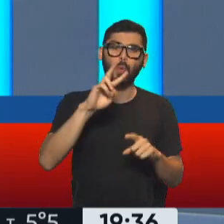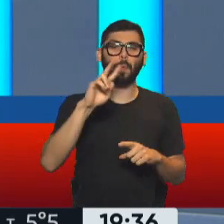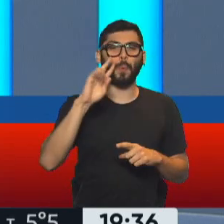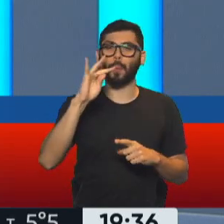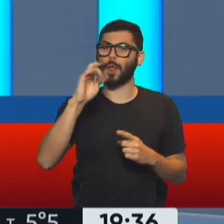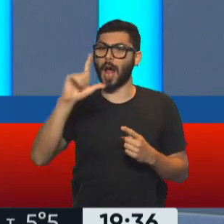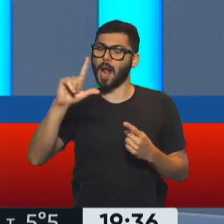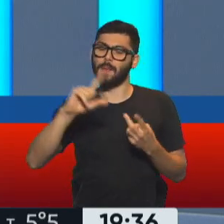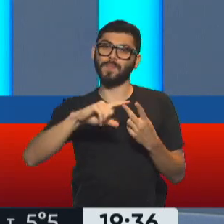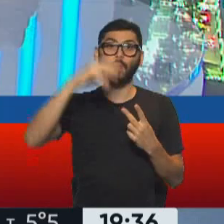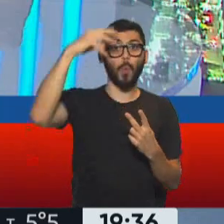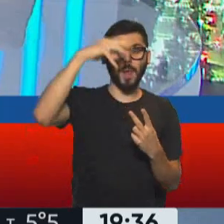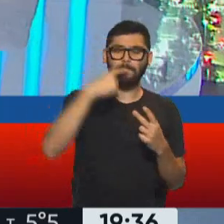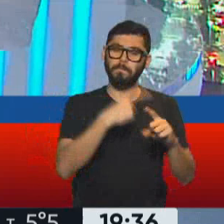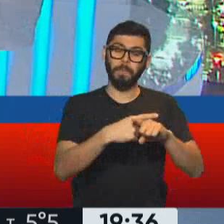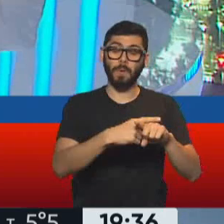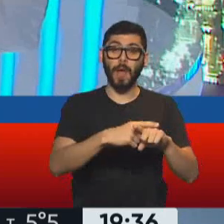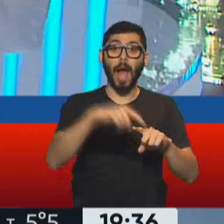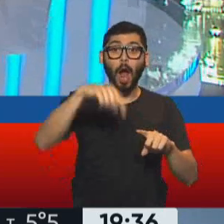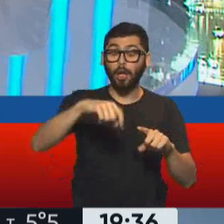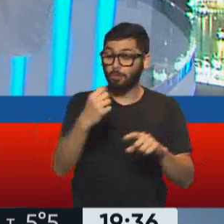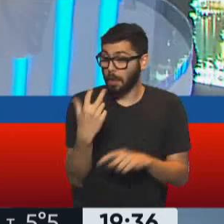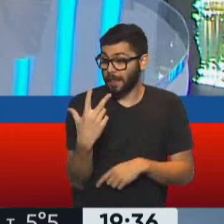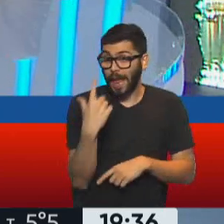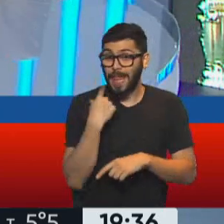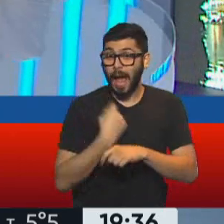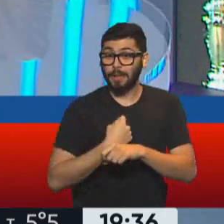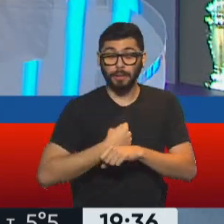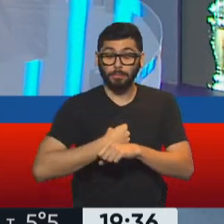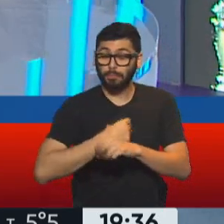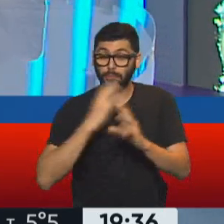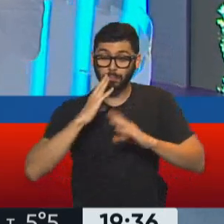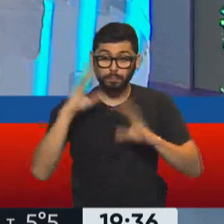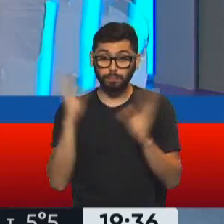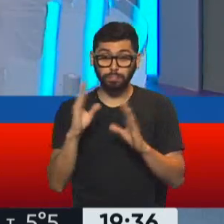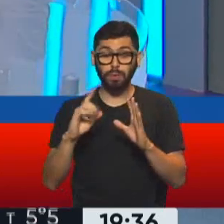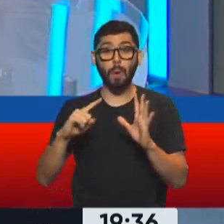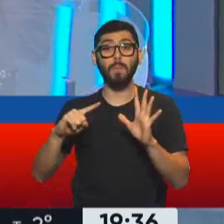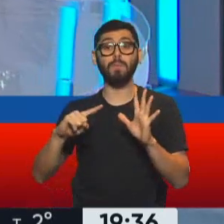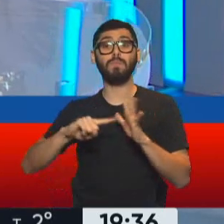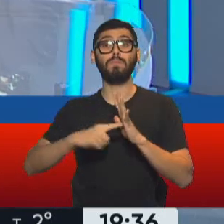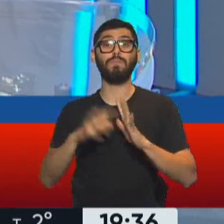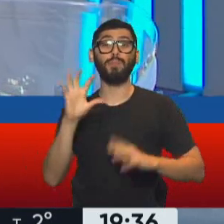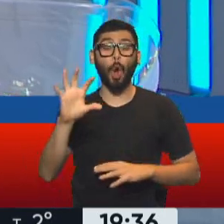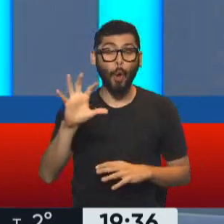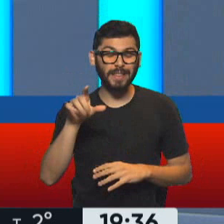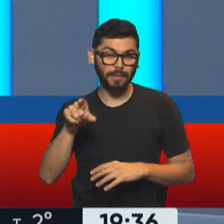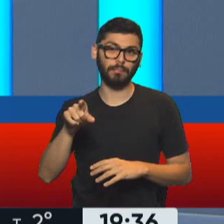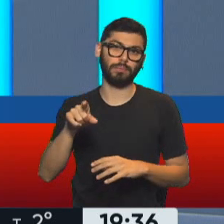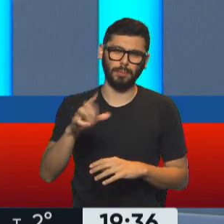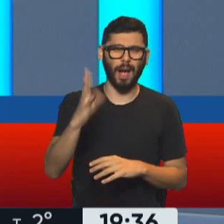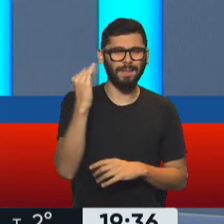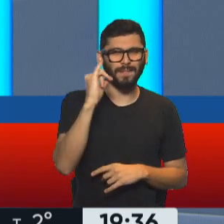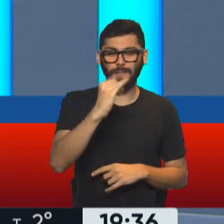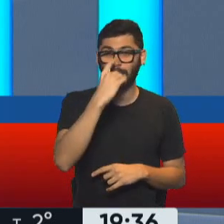la interna que pasó de 0 a 100 en tres días es la de la provincia de buenos aires veníamos contando la situación las tensiones que por la